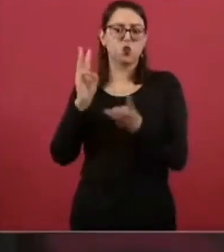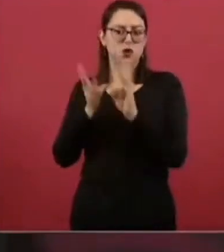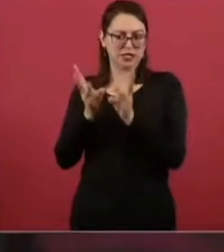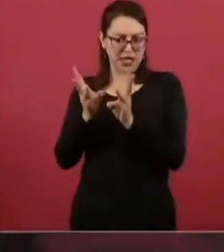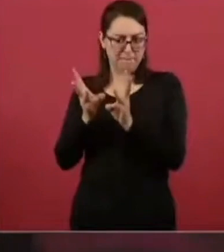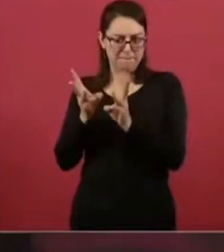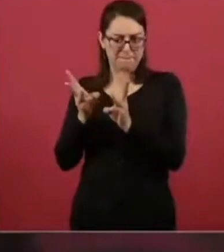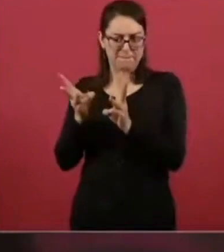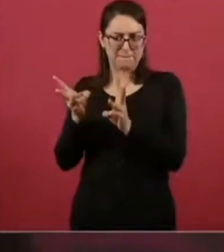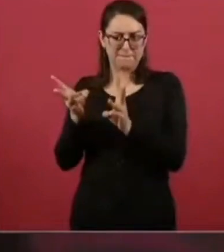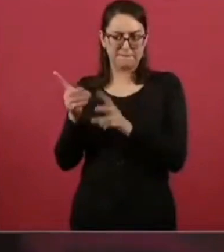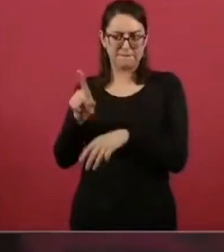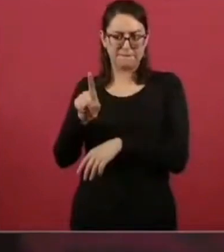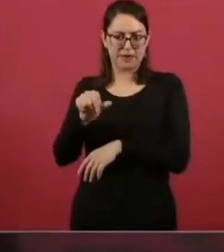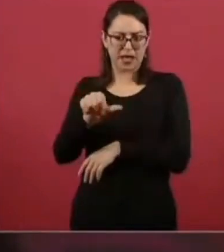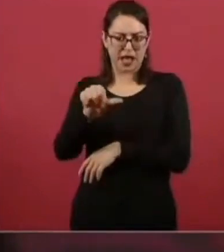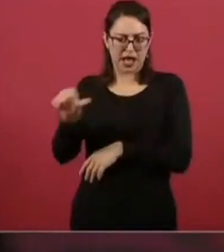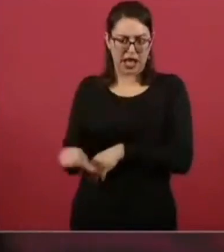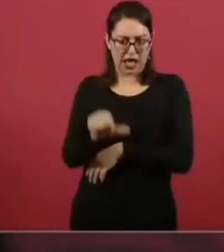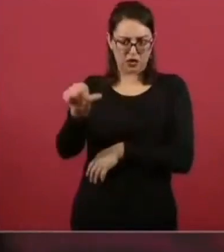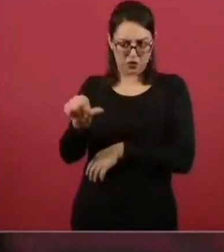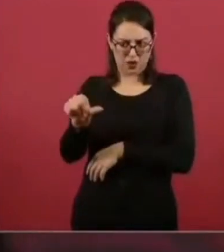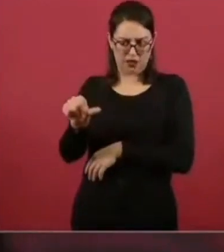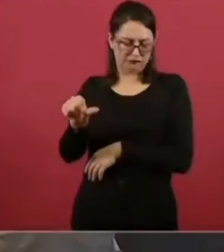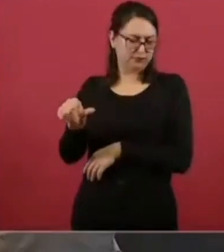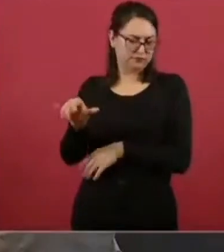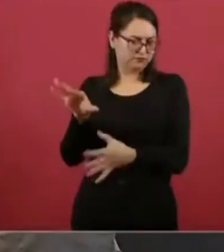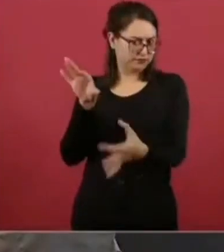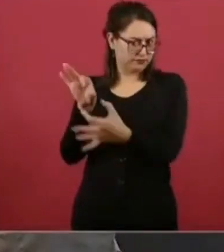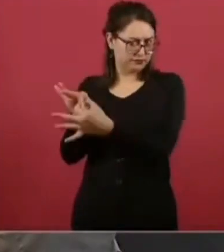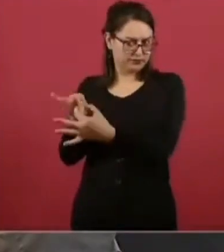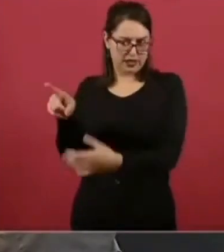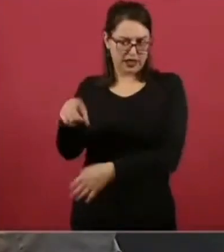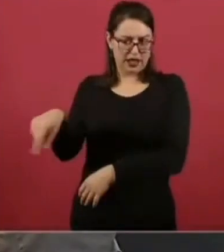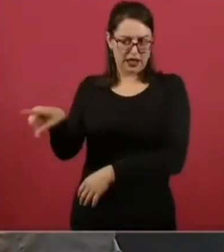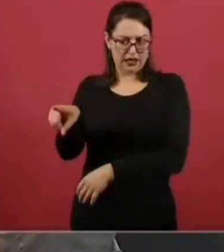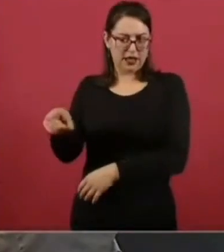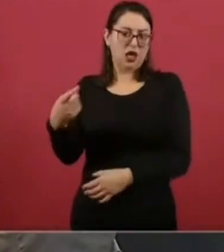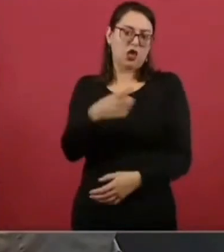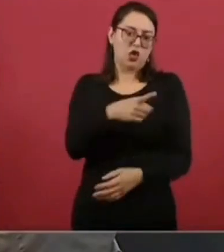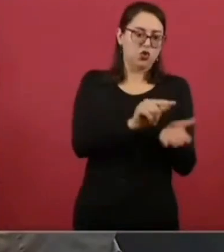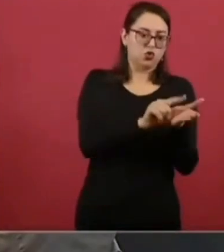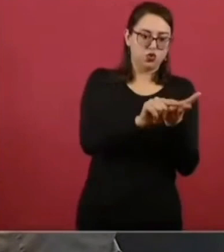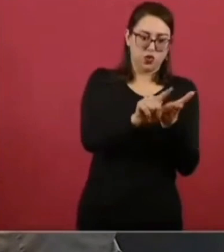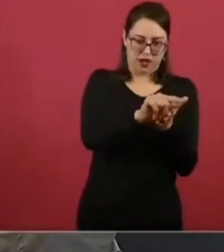O sea, es como una competencia de Twitter, ¿no? Ahí se van a dar.